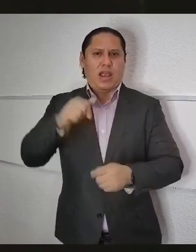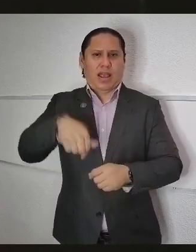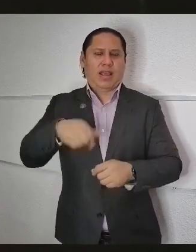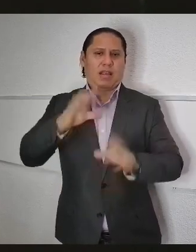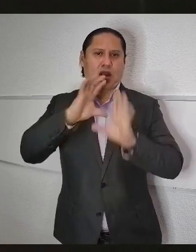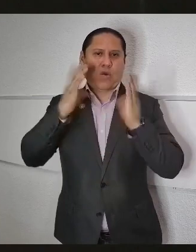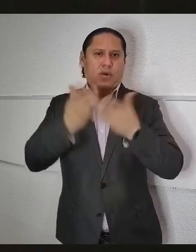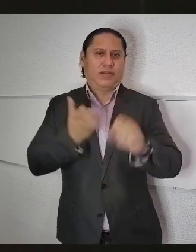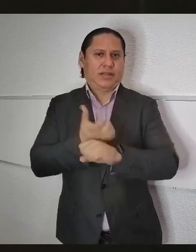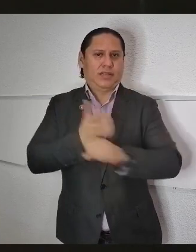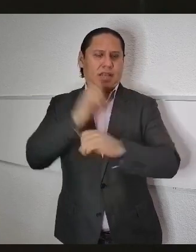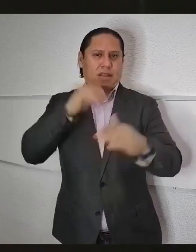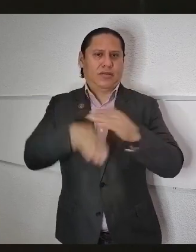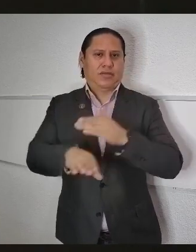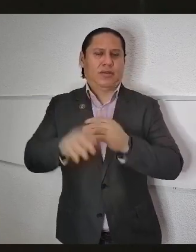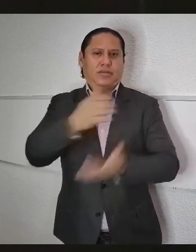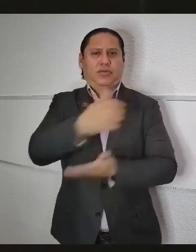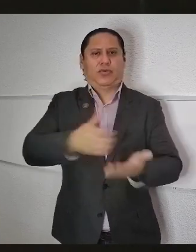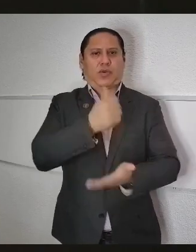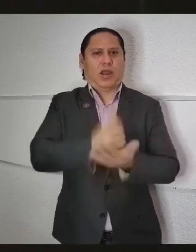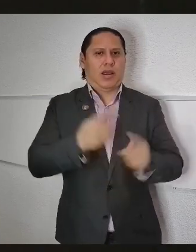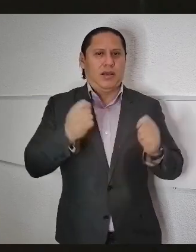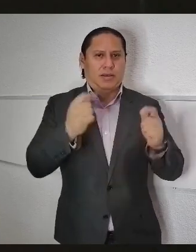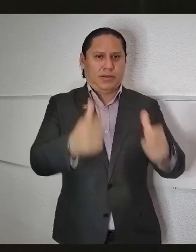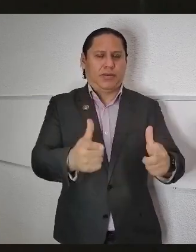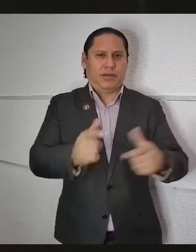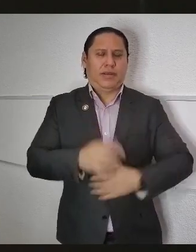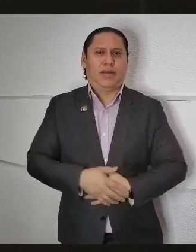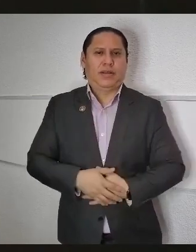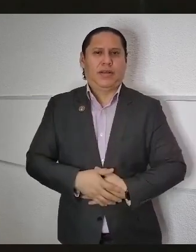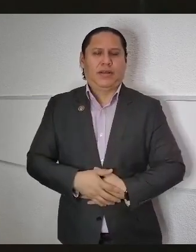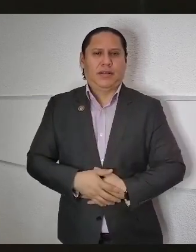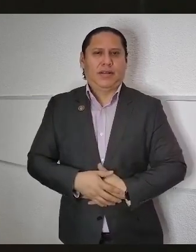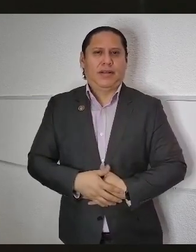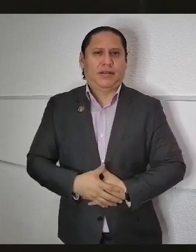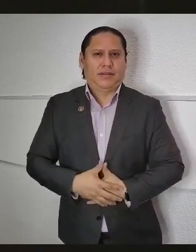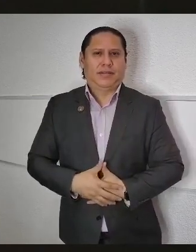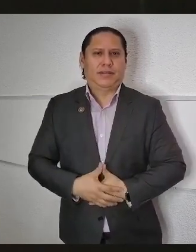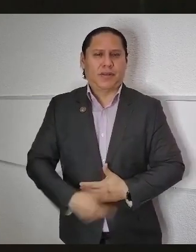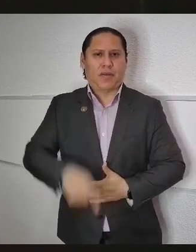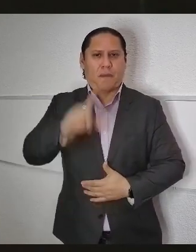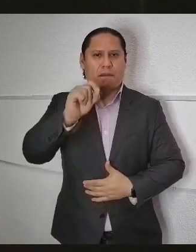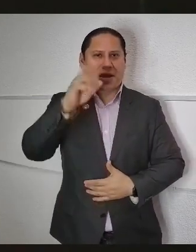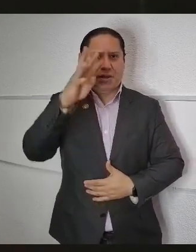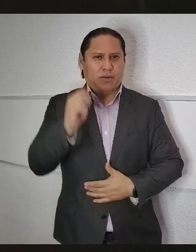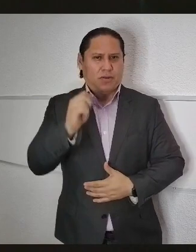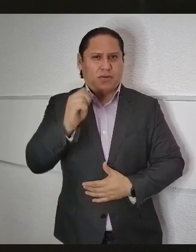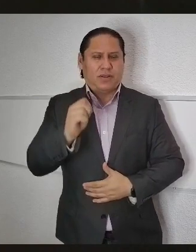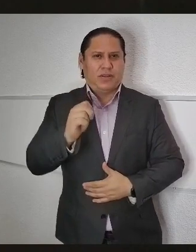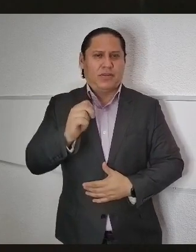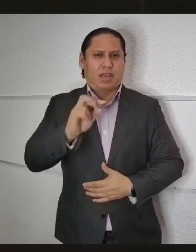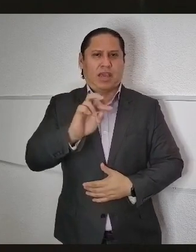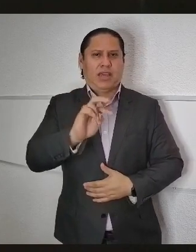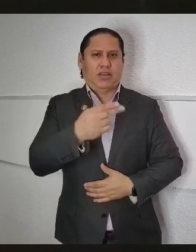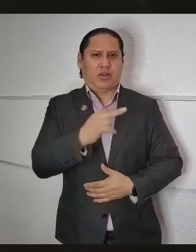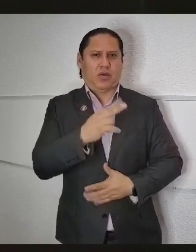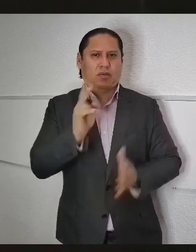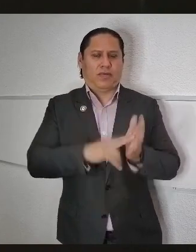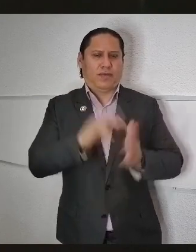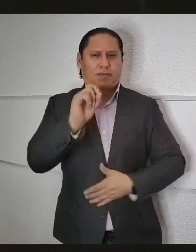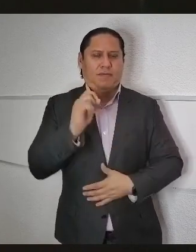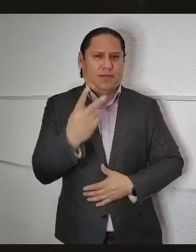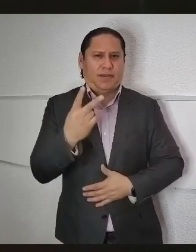Honorable Congreso del Estado en la ciudad de Tuxtla Gutiérrez, Chiapas, a los 29 días del mes de noviembre